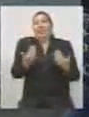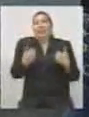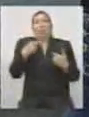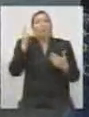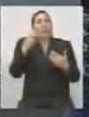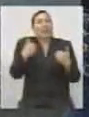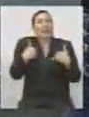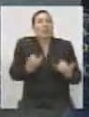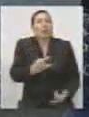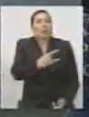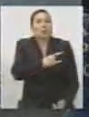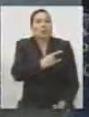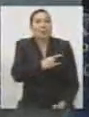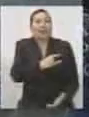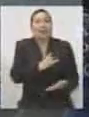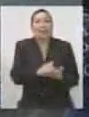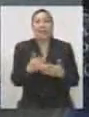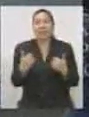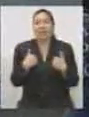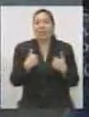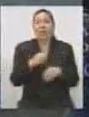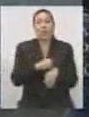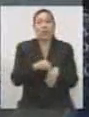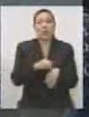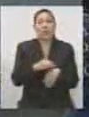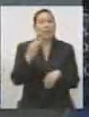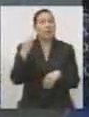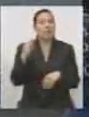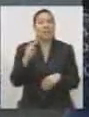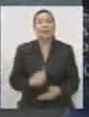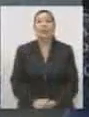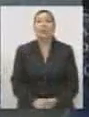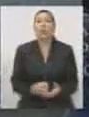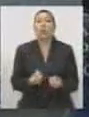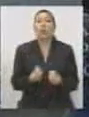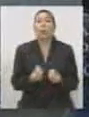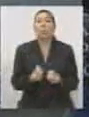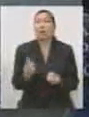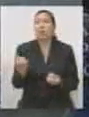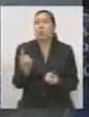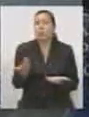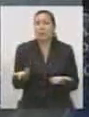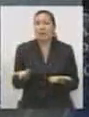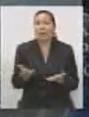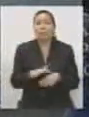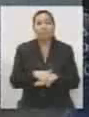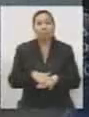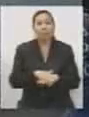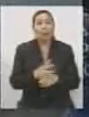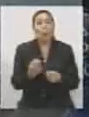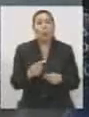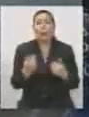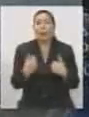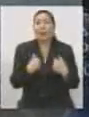los profesores que tenemos en la universidad que consideran al Consejo Nacional de la Magistratura como un simple órgano administrativo